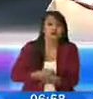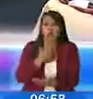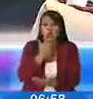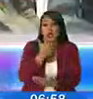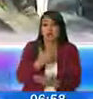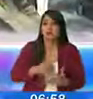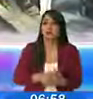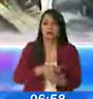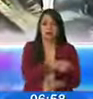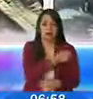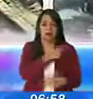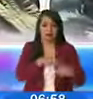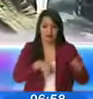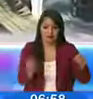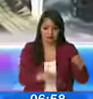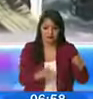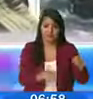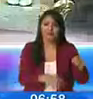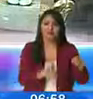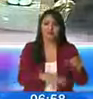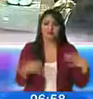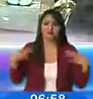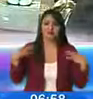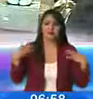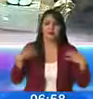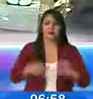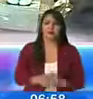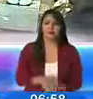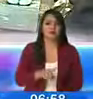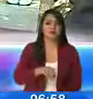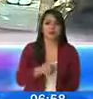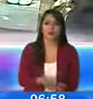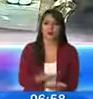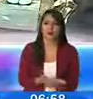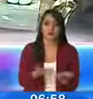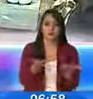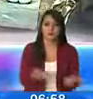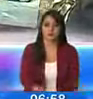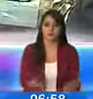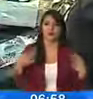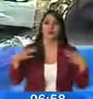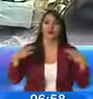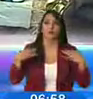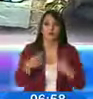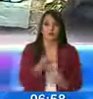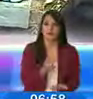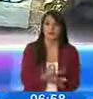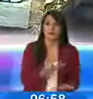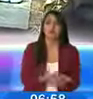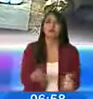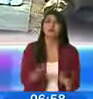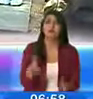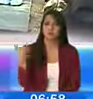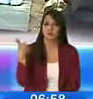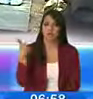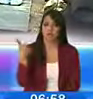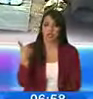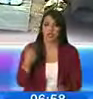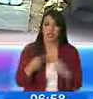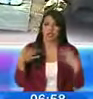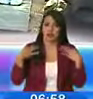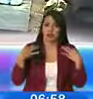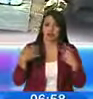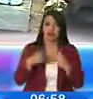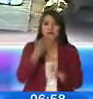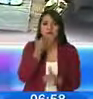Las carteras estaban repletas de ropa. No supieron justificar la procedencia de las prendas de vestir, de la indumentaria, de